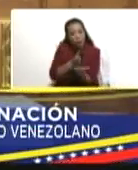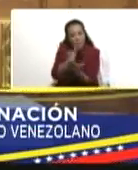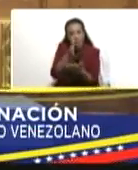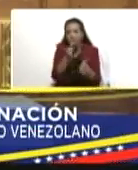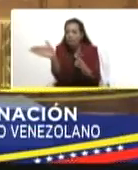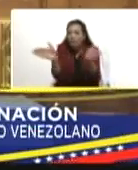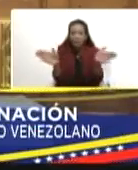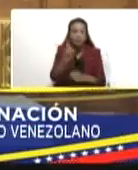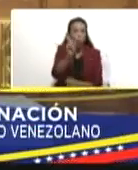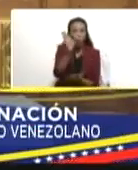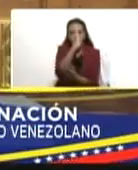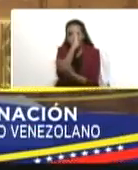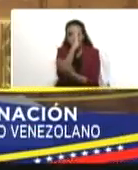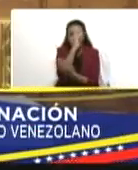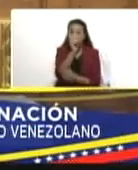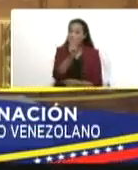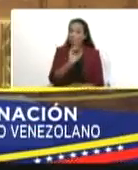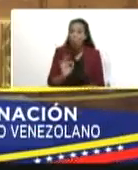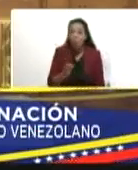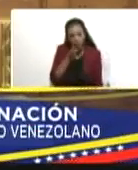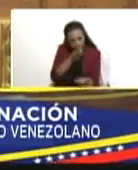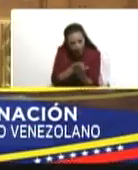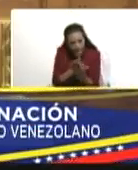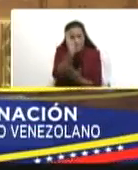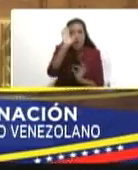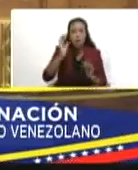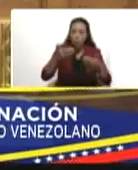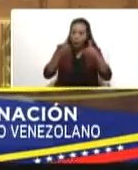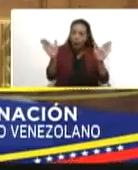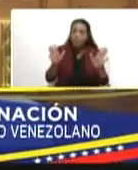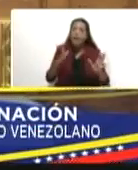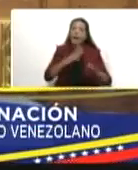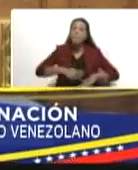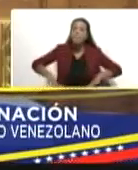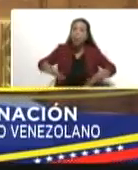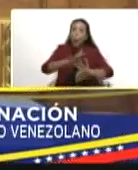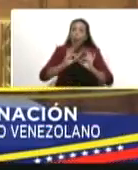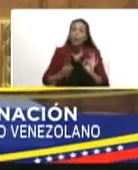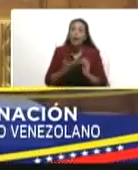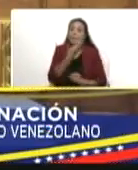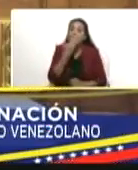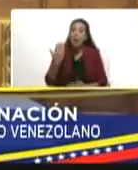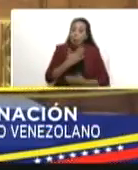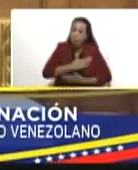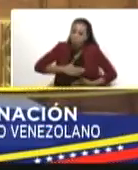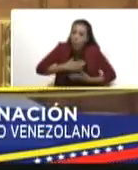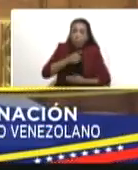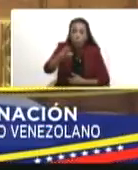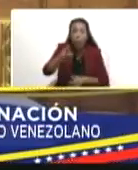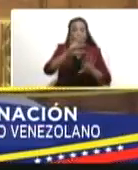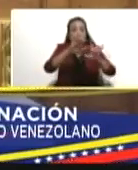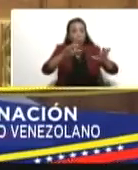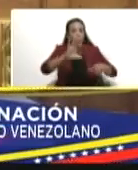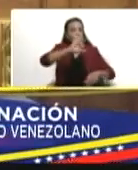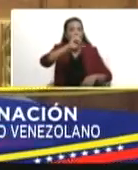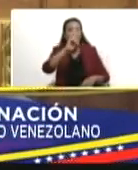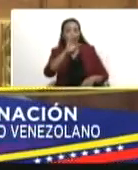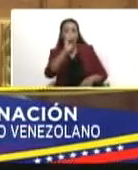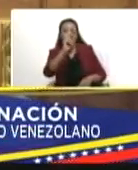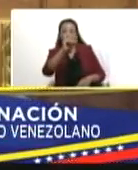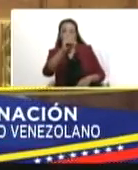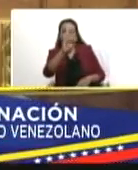coro y por este camino abriremos los espacios Rodolfo San tú queres escritor